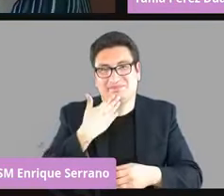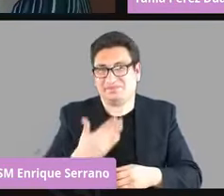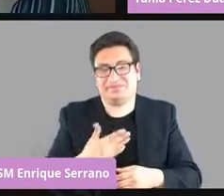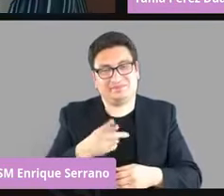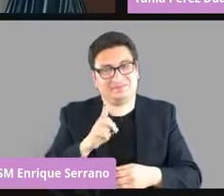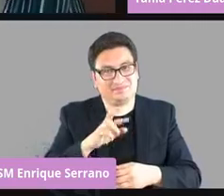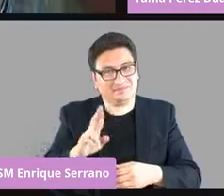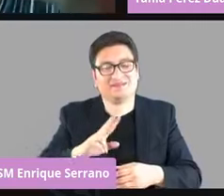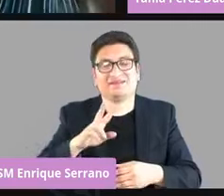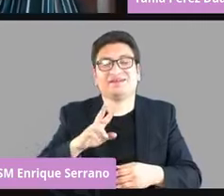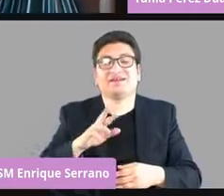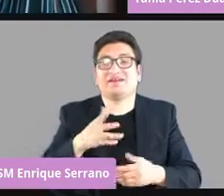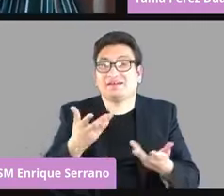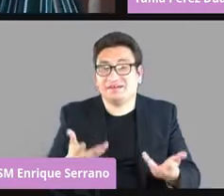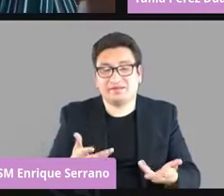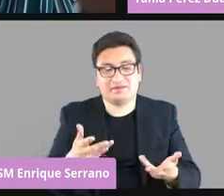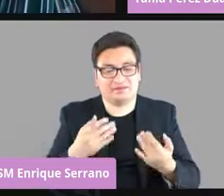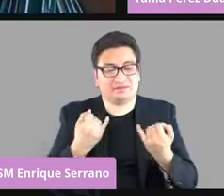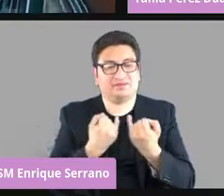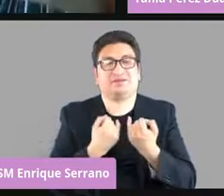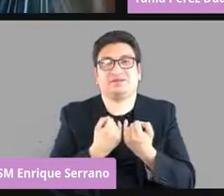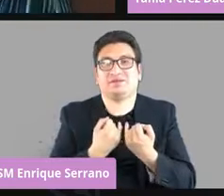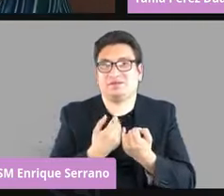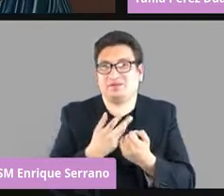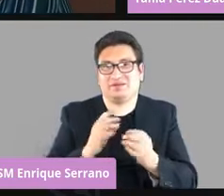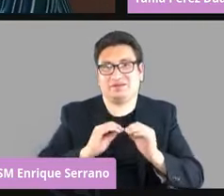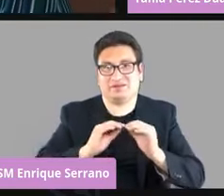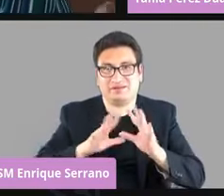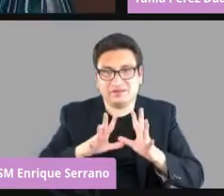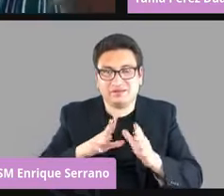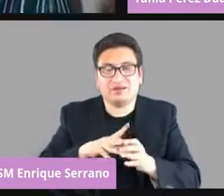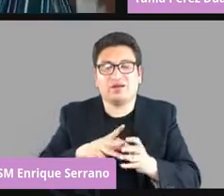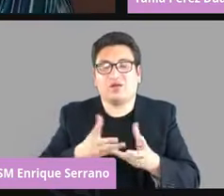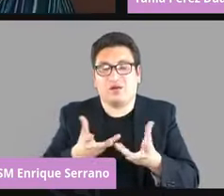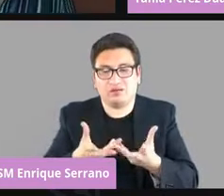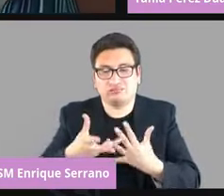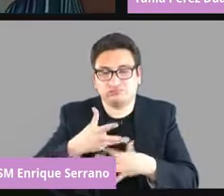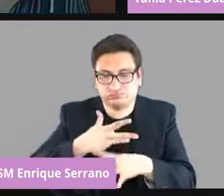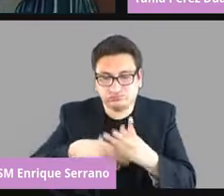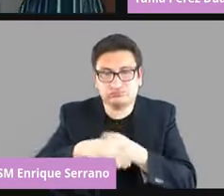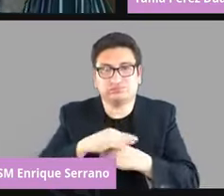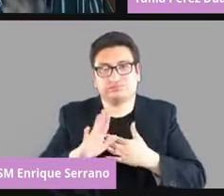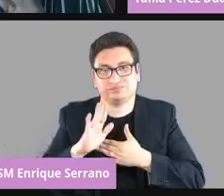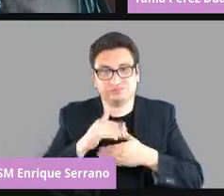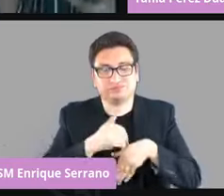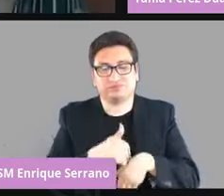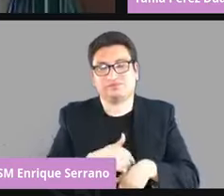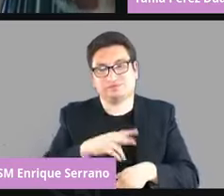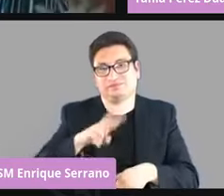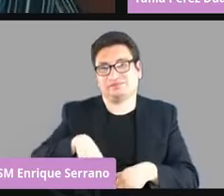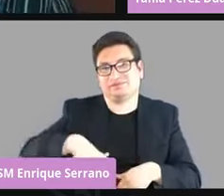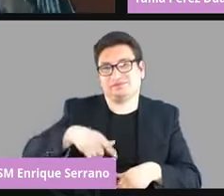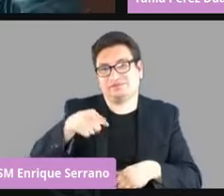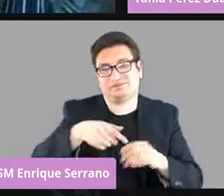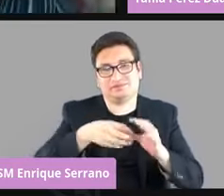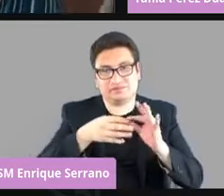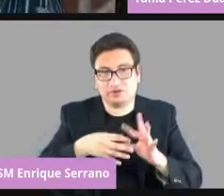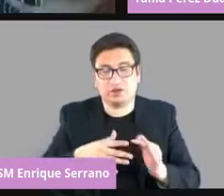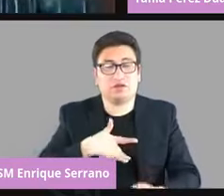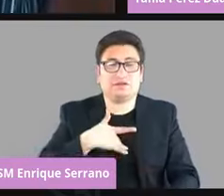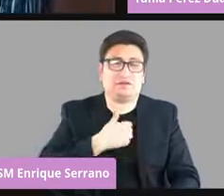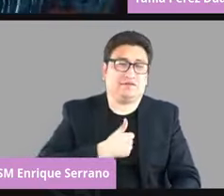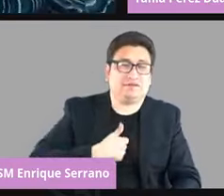bueno, que involucrarse implica comprometerse. Y entonces me parece que esto que usted acaba de mencionar, no asistencialismo,